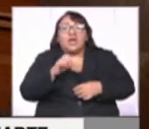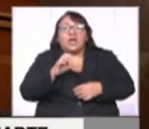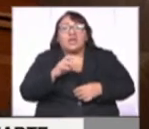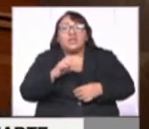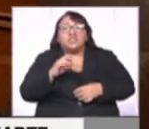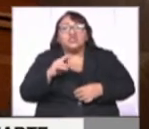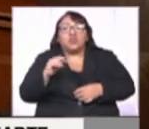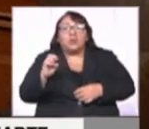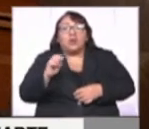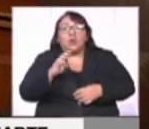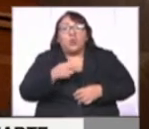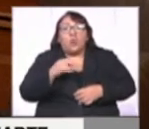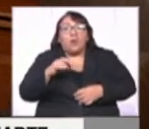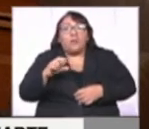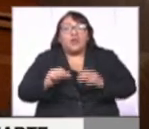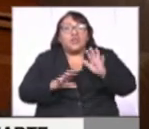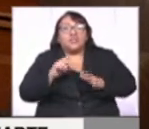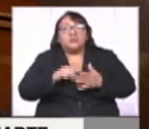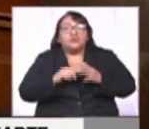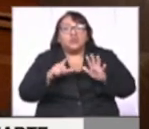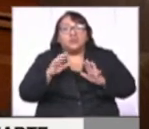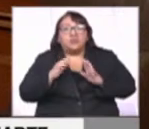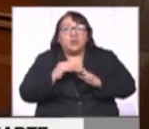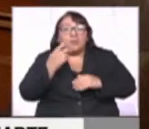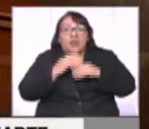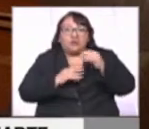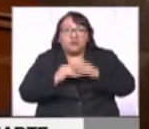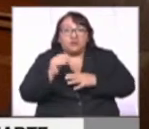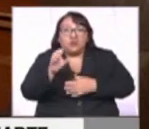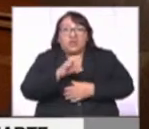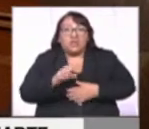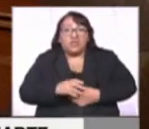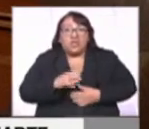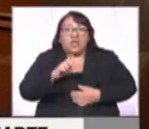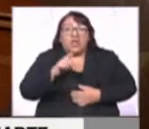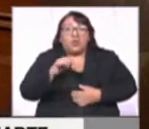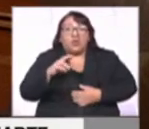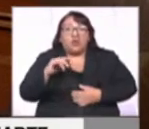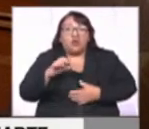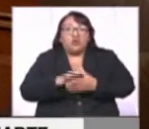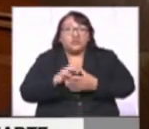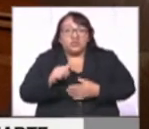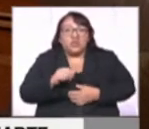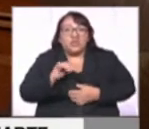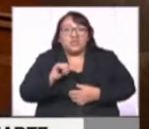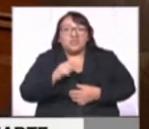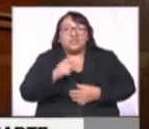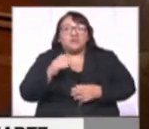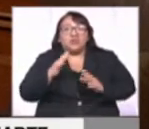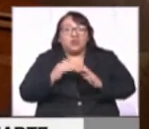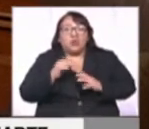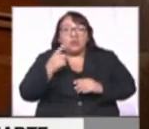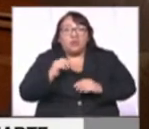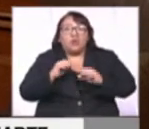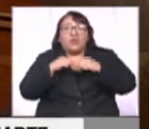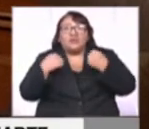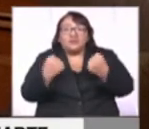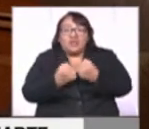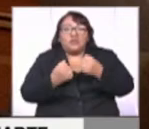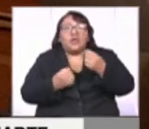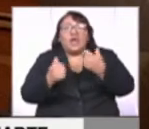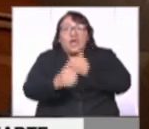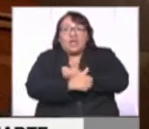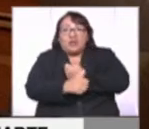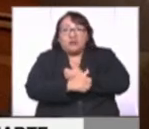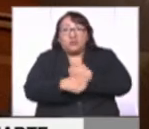Huamanga, 15.7 millones para la construcción de la carretera Luricocha Pachanca y 100 millones para un estadio en Ayacucho.